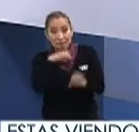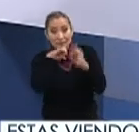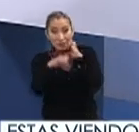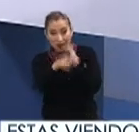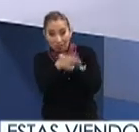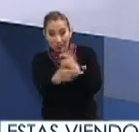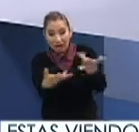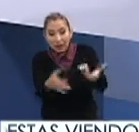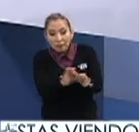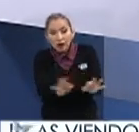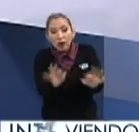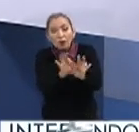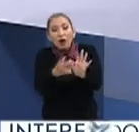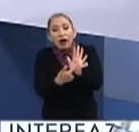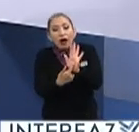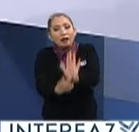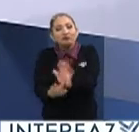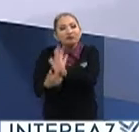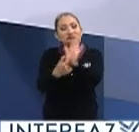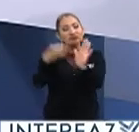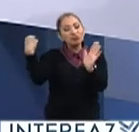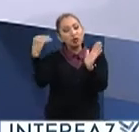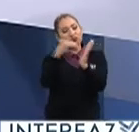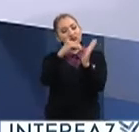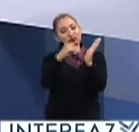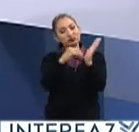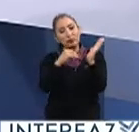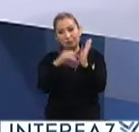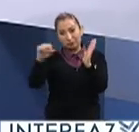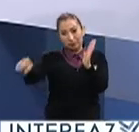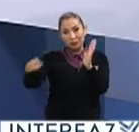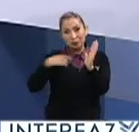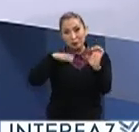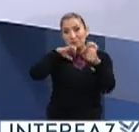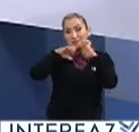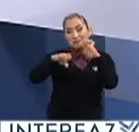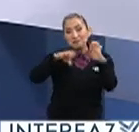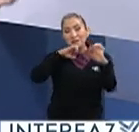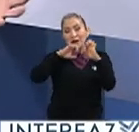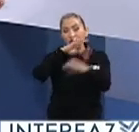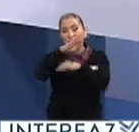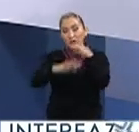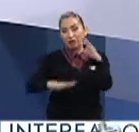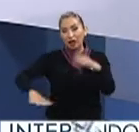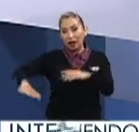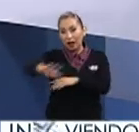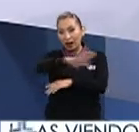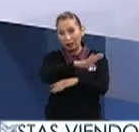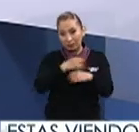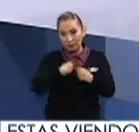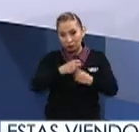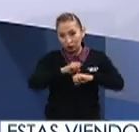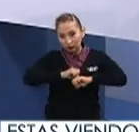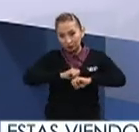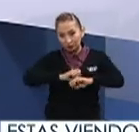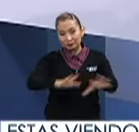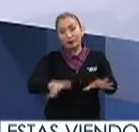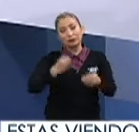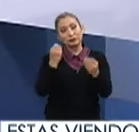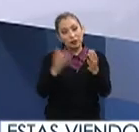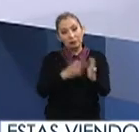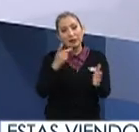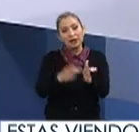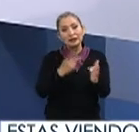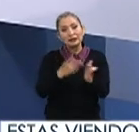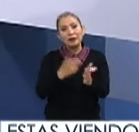logre también plasmar en las publicaciones que los mismos periodistas hacen a todo el sector, a toda la población. Muchas